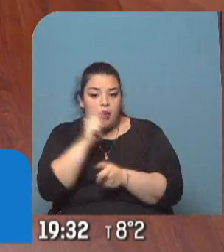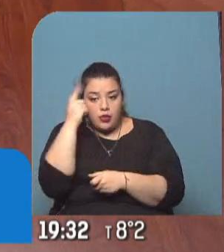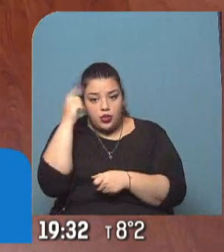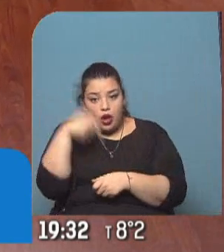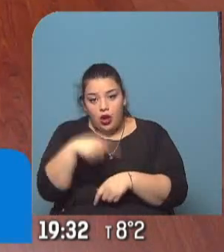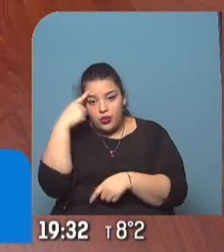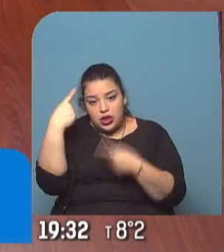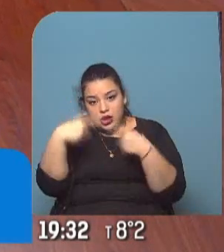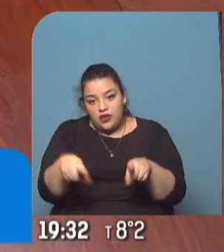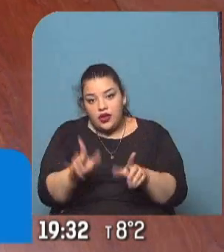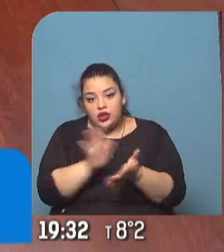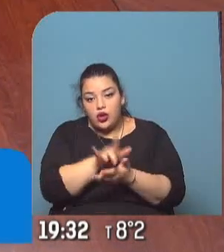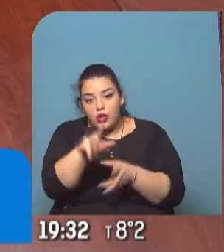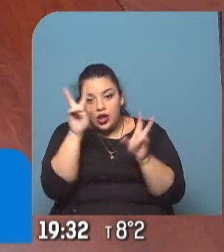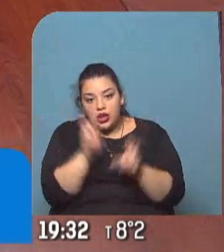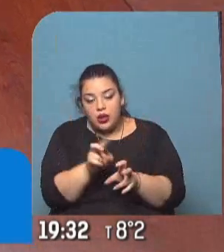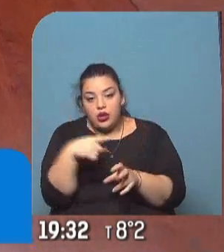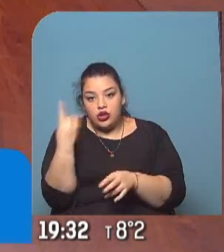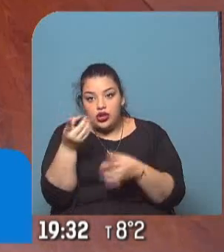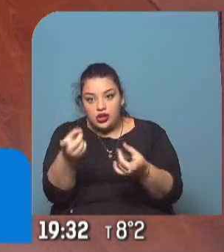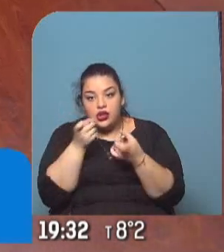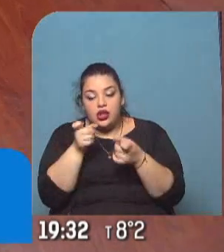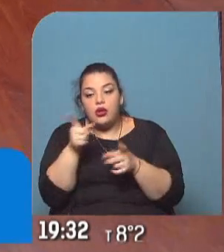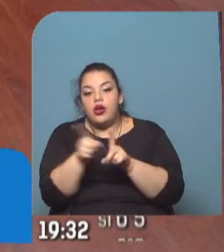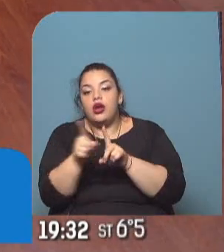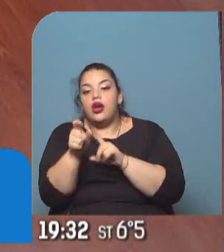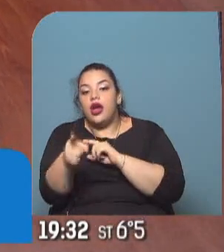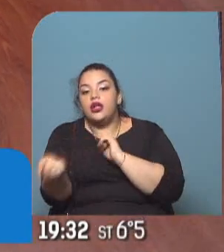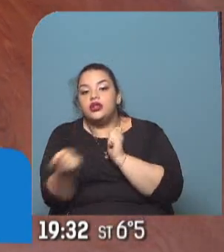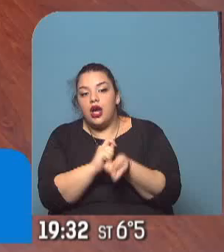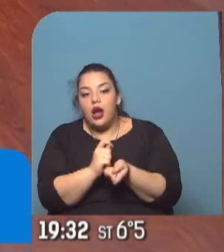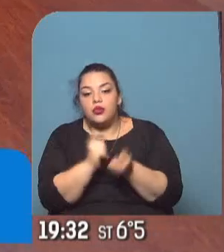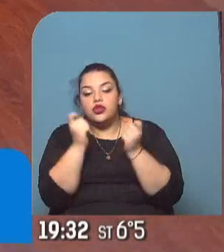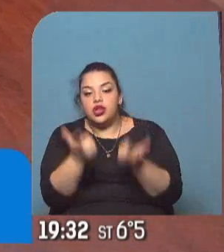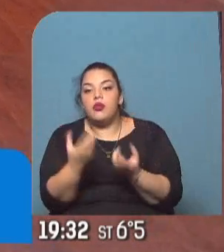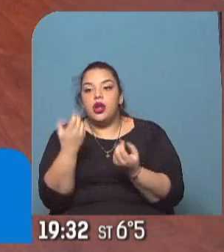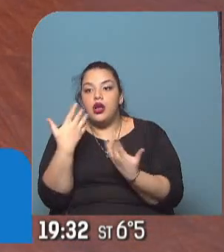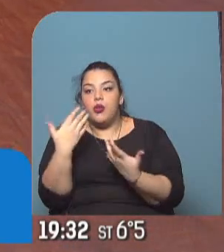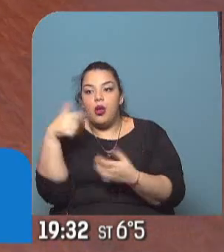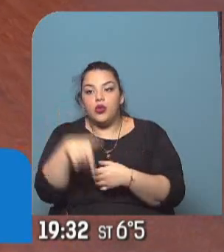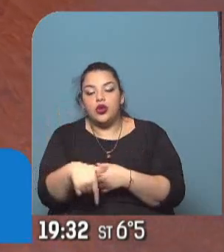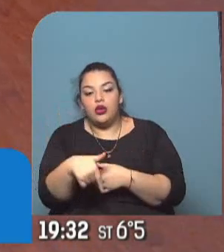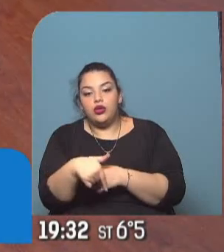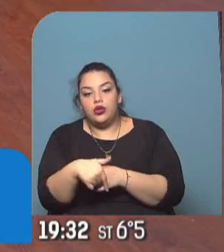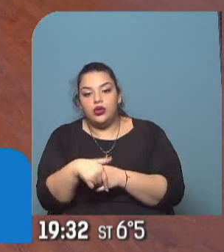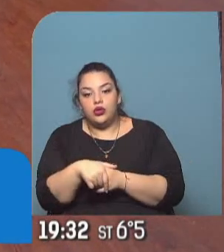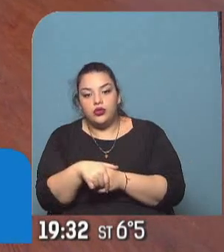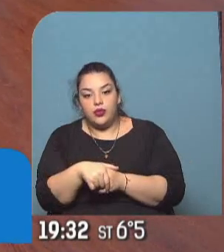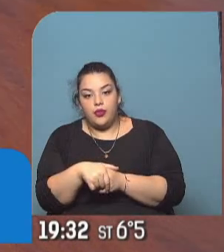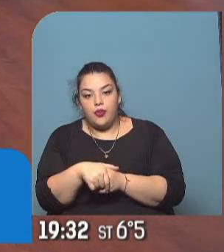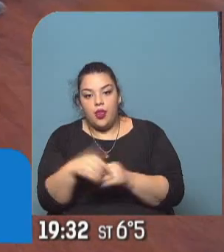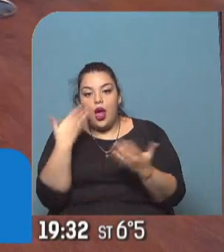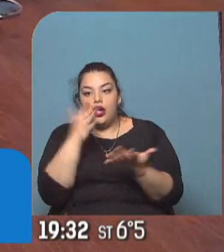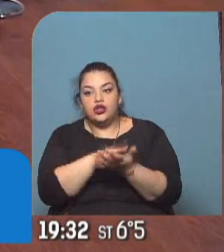piensan diferente en este tema y que, bueno, necesitamos que esas transformaciones se den para que podamos hoy estar hablando de una